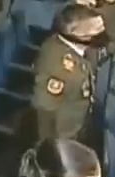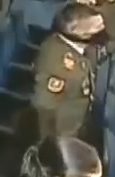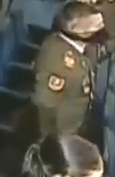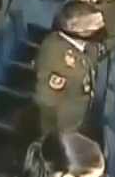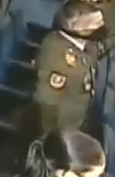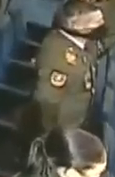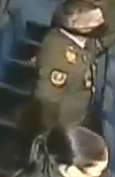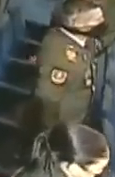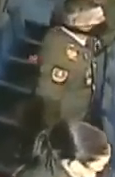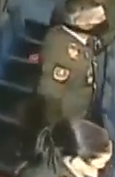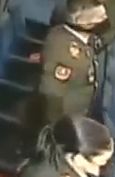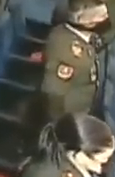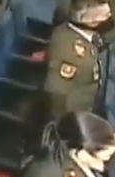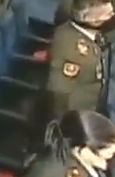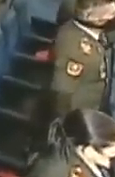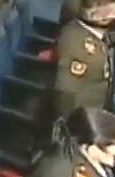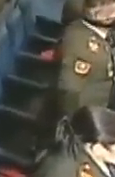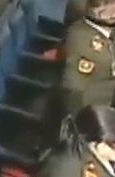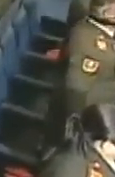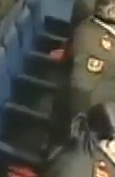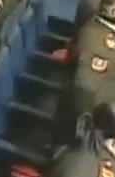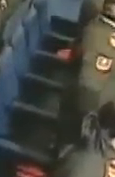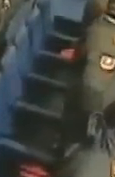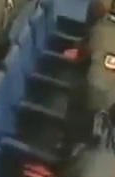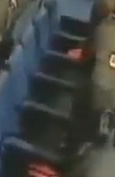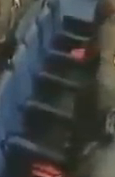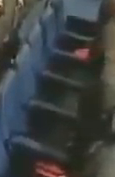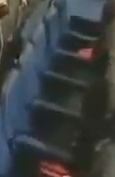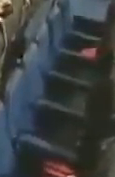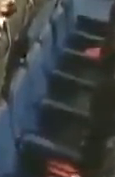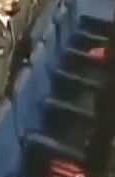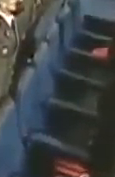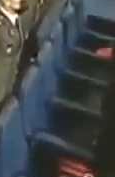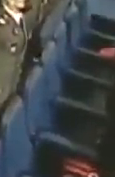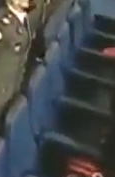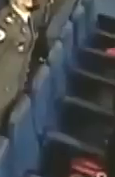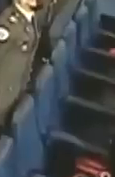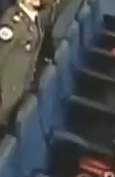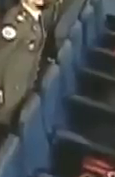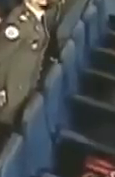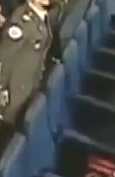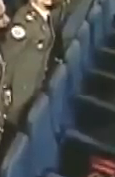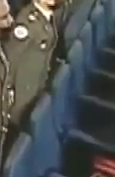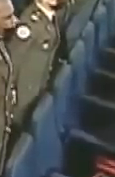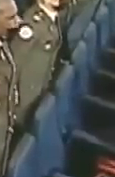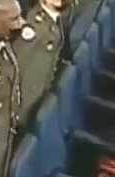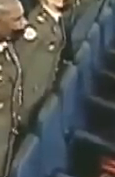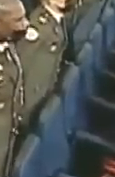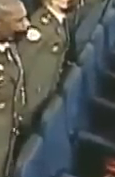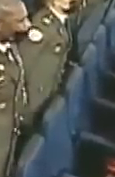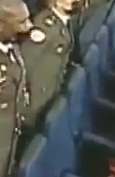participación de haber concluido el acto por el ciudadano teniente coronel Jesús Alberto Mora Márquez.